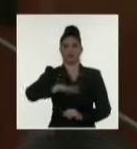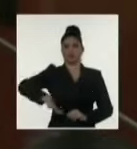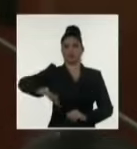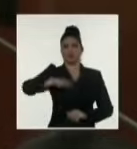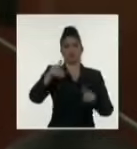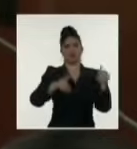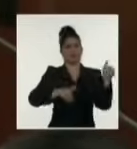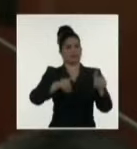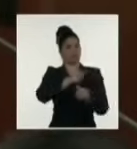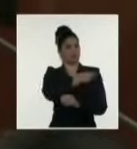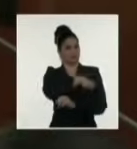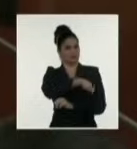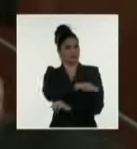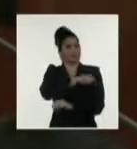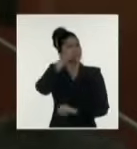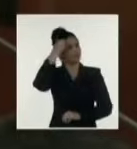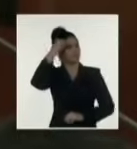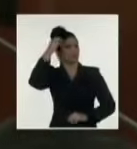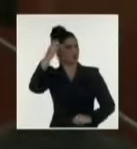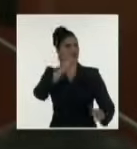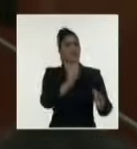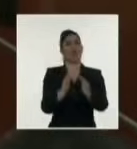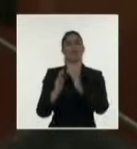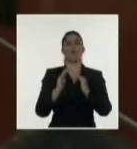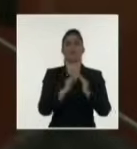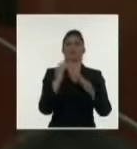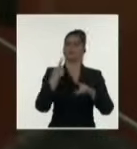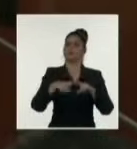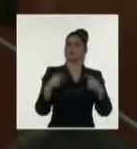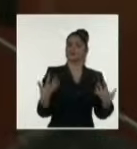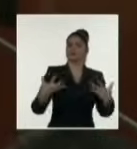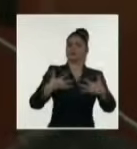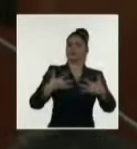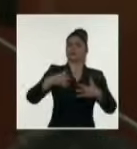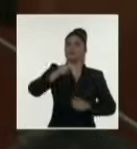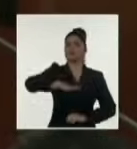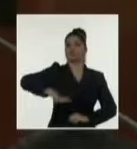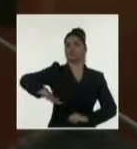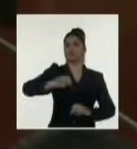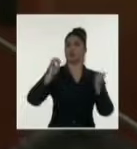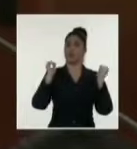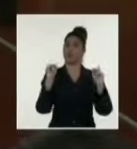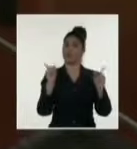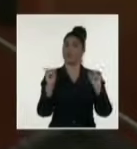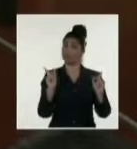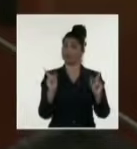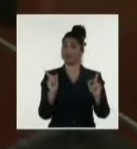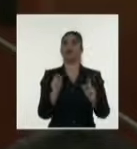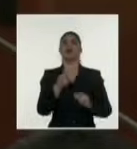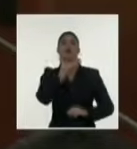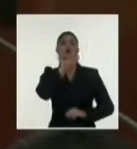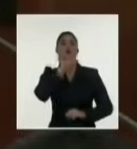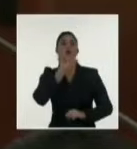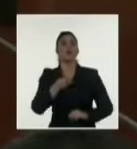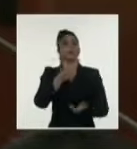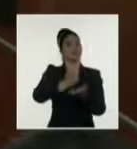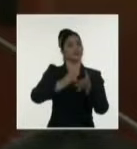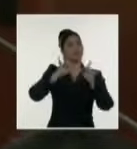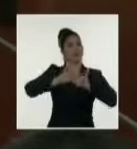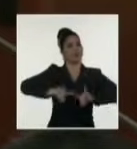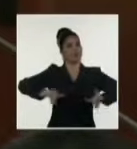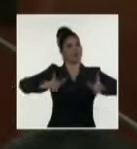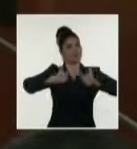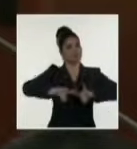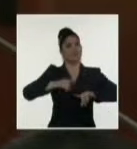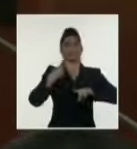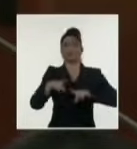la legitimidad del gobierno local otro sobre la socialización política de los jóvenes universitarios para la construcción de la hegemonía socialista